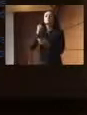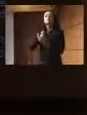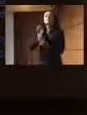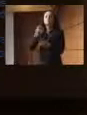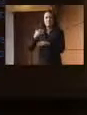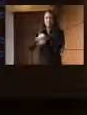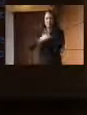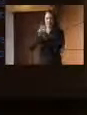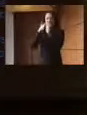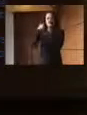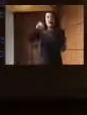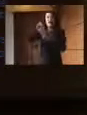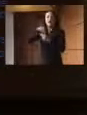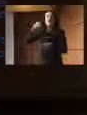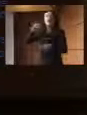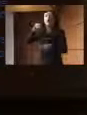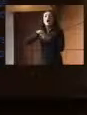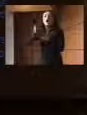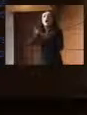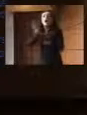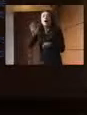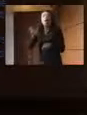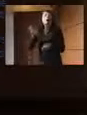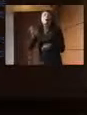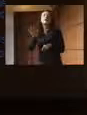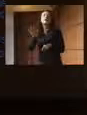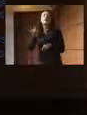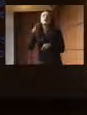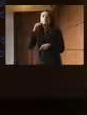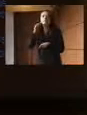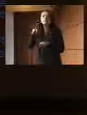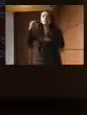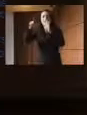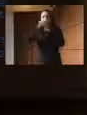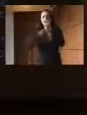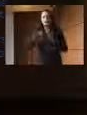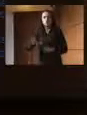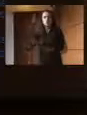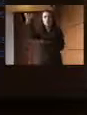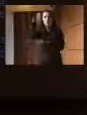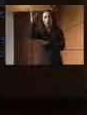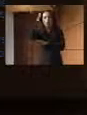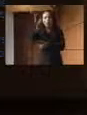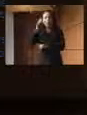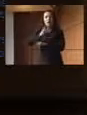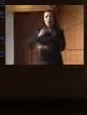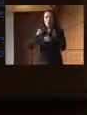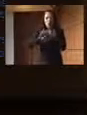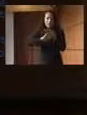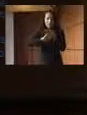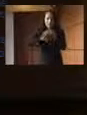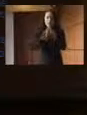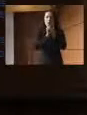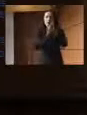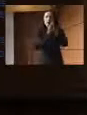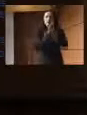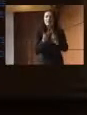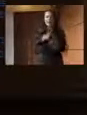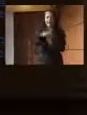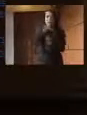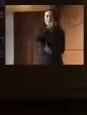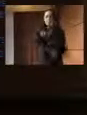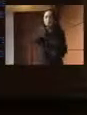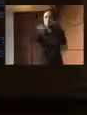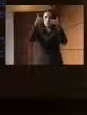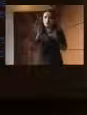toda la normativa, en este caso colombiana, en materia de personas con discapacidad, y aquella no específica, pero que afecta a las personas con discapacidad. Se trata